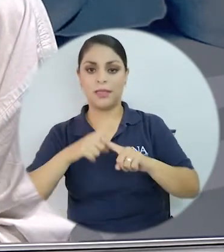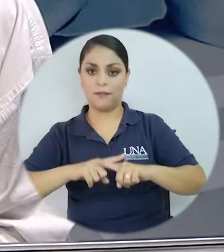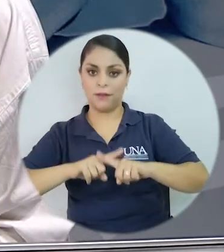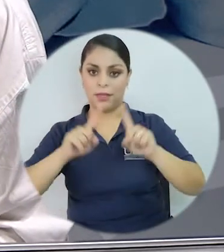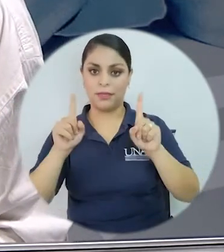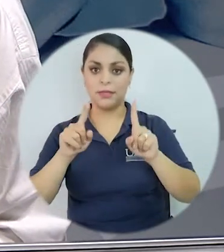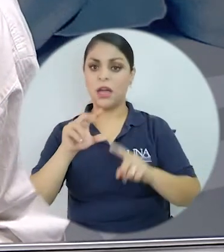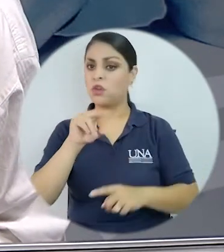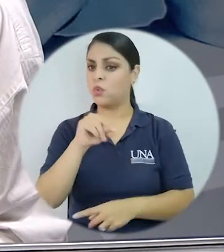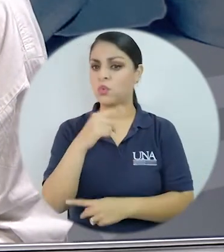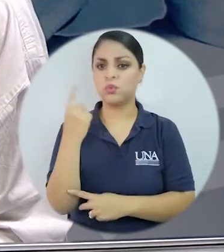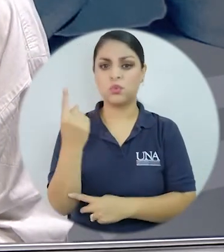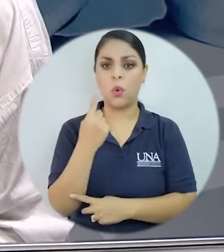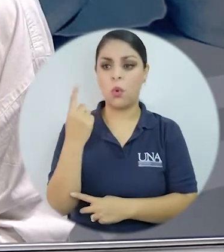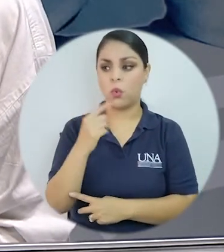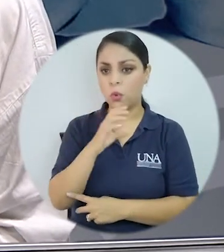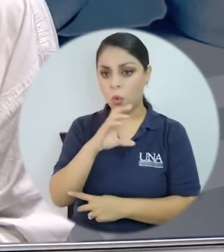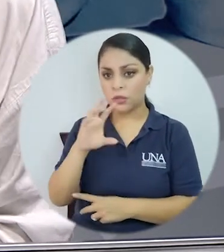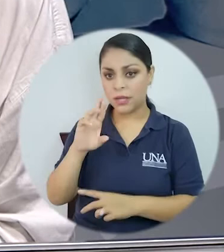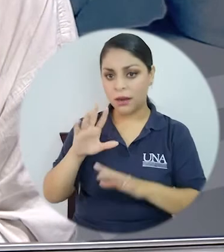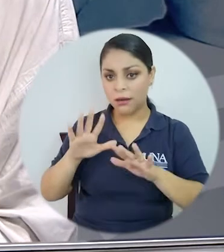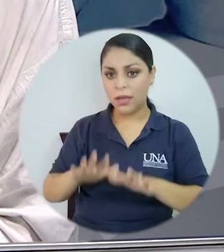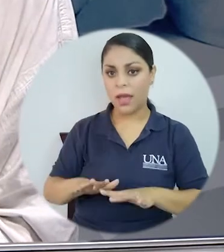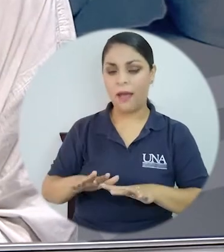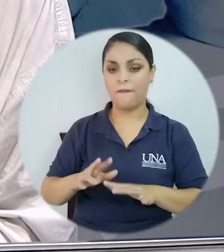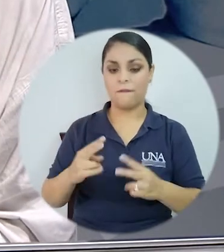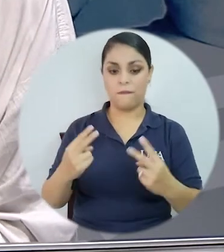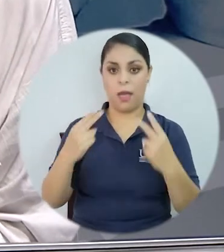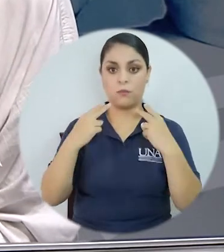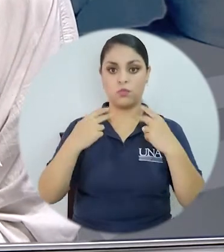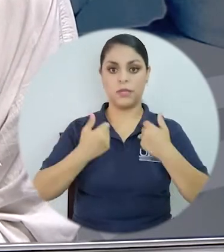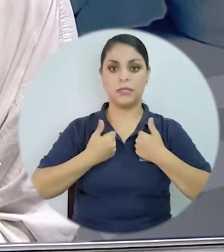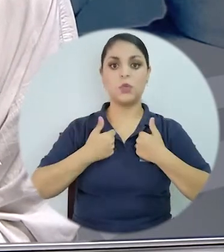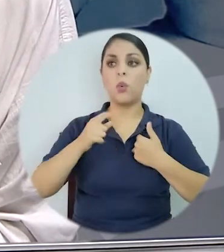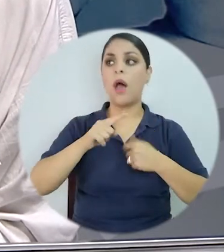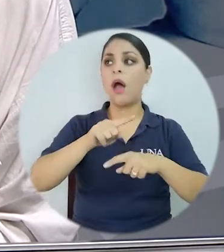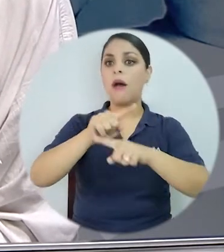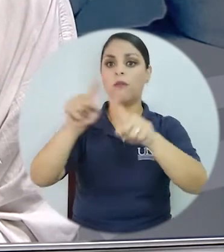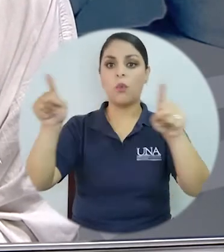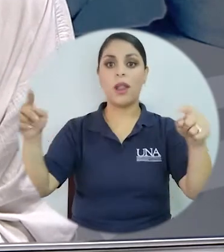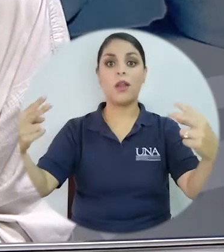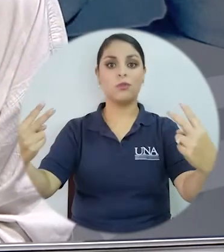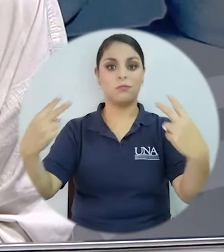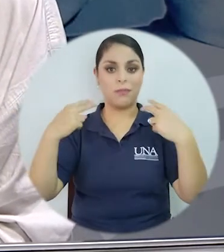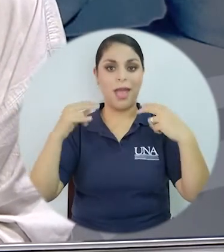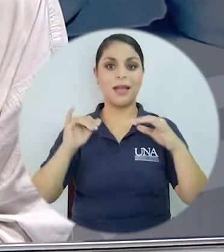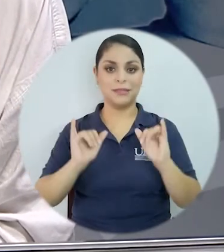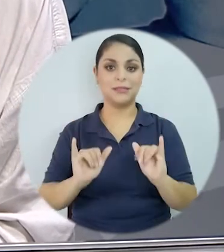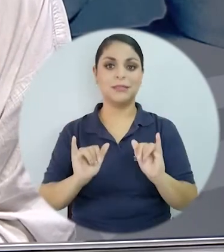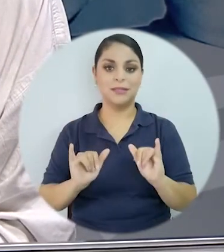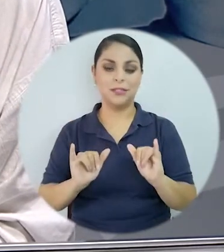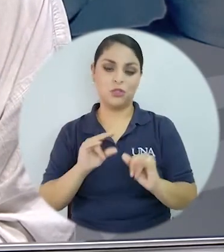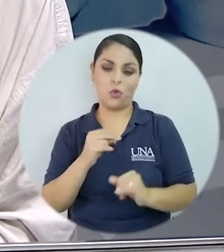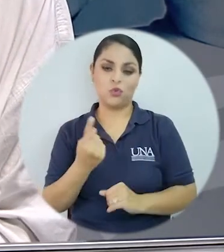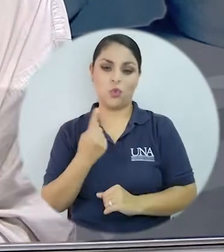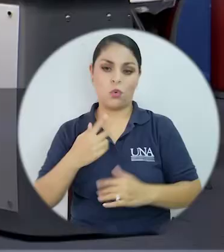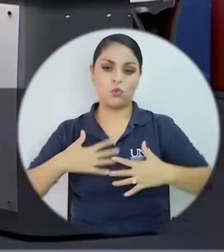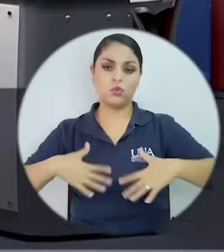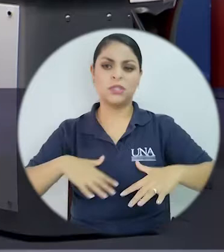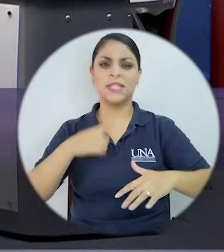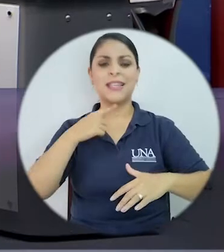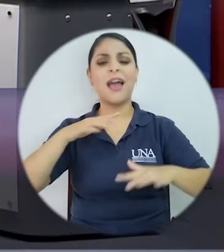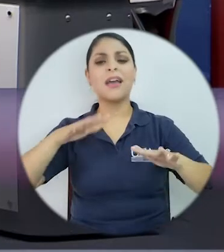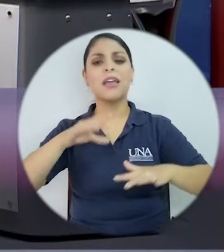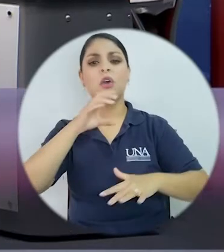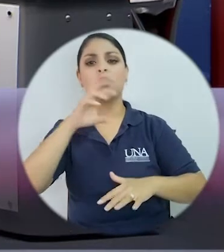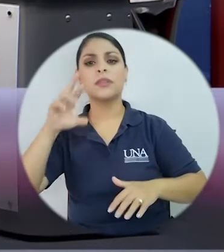no es solo que los costarricenses nos viéramos así, es que de afuera nos veían así. Hay muchos elementos Exacto, no que era solo dicen que nosotros. aquí